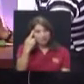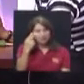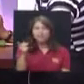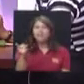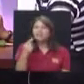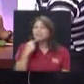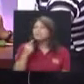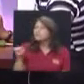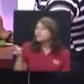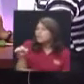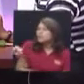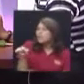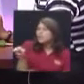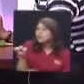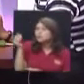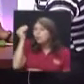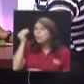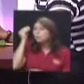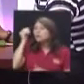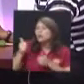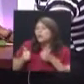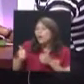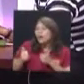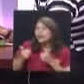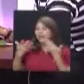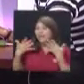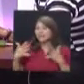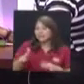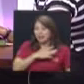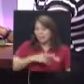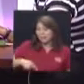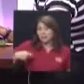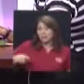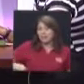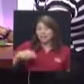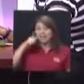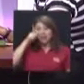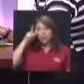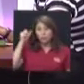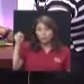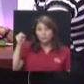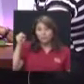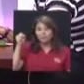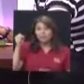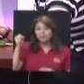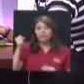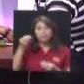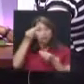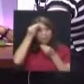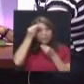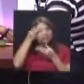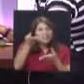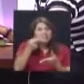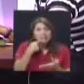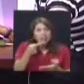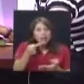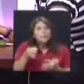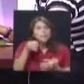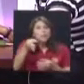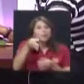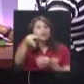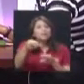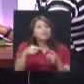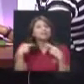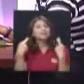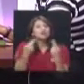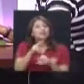a ustedes dos el anuncio de que el presidente solís no ha convocado para las próximas sesiones extraordinarias del mes